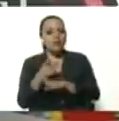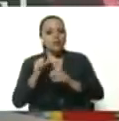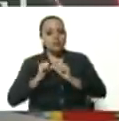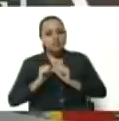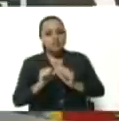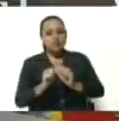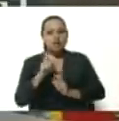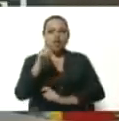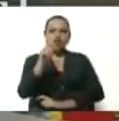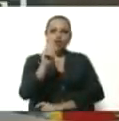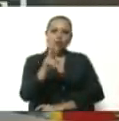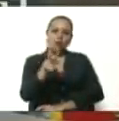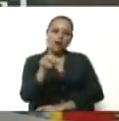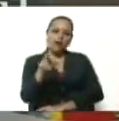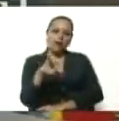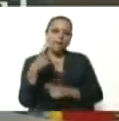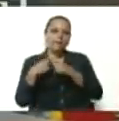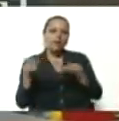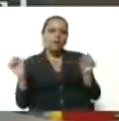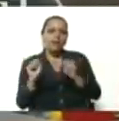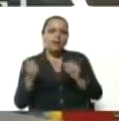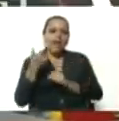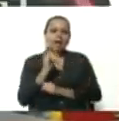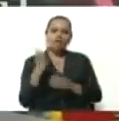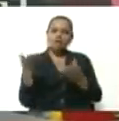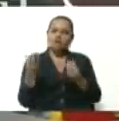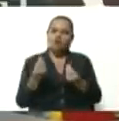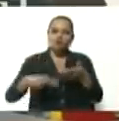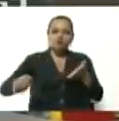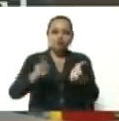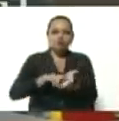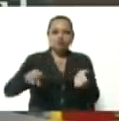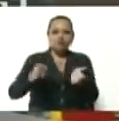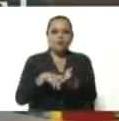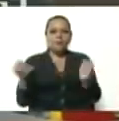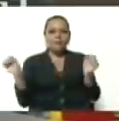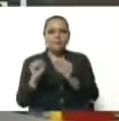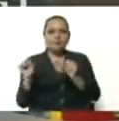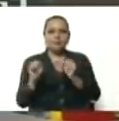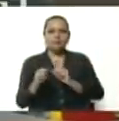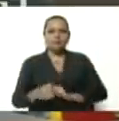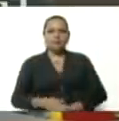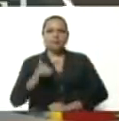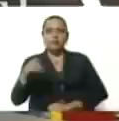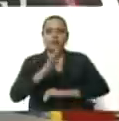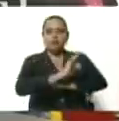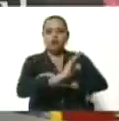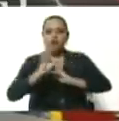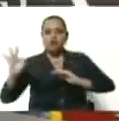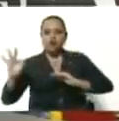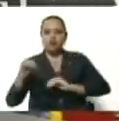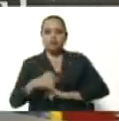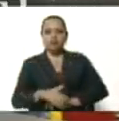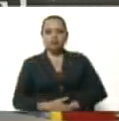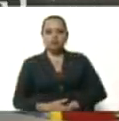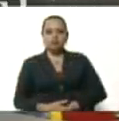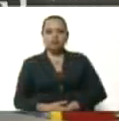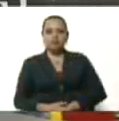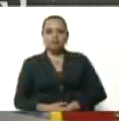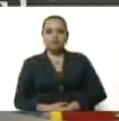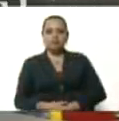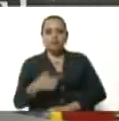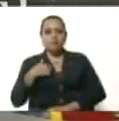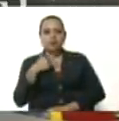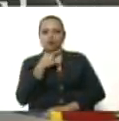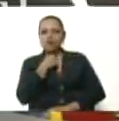Tovar, pero Mérida suena también, Mérida. ¿No? Y los casos de la frontera. ¿No? A mí me